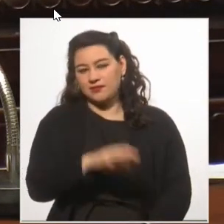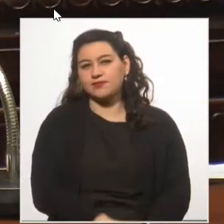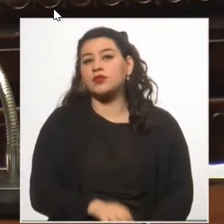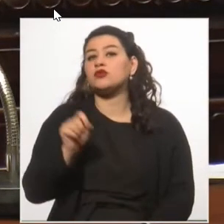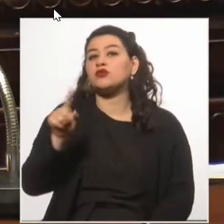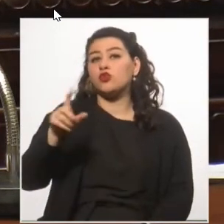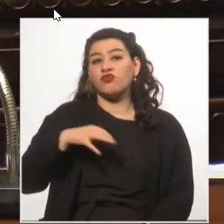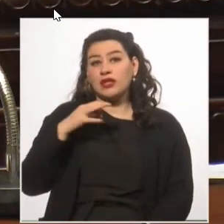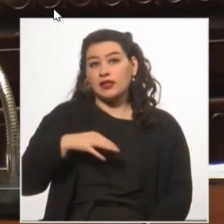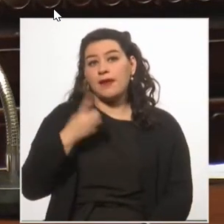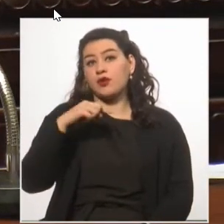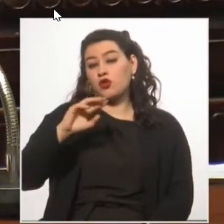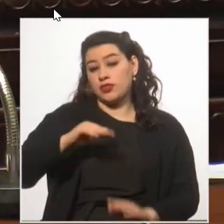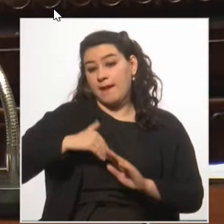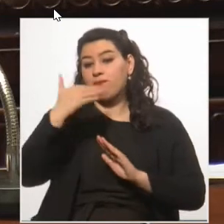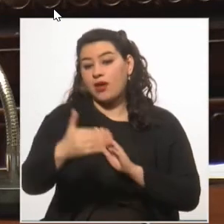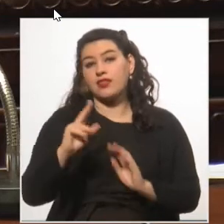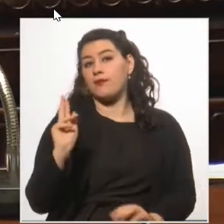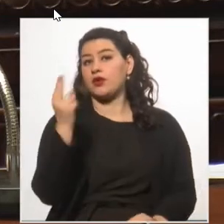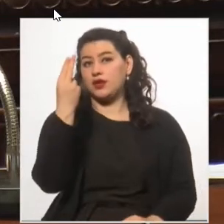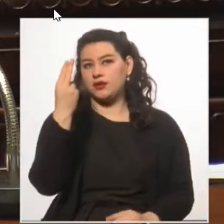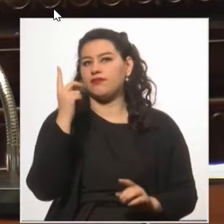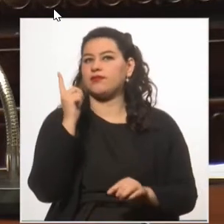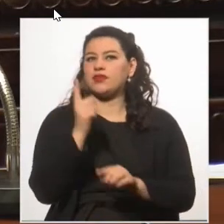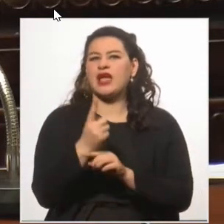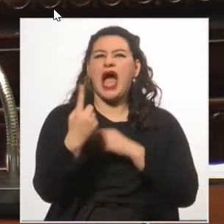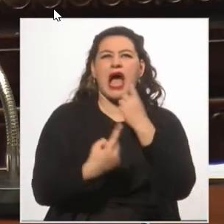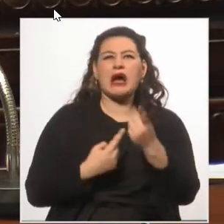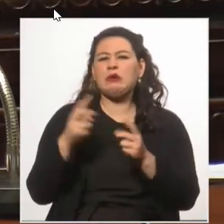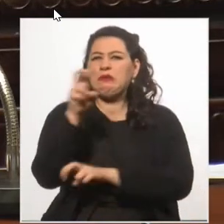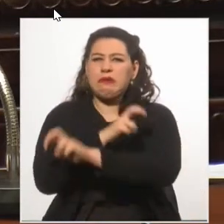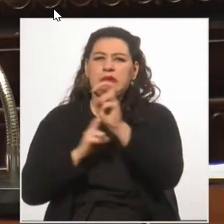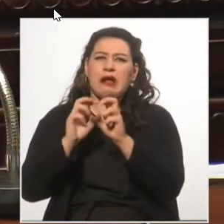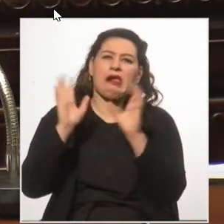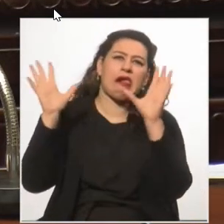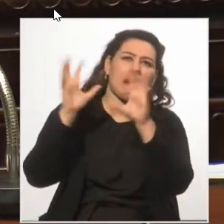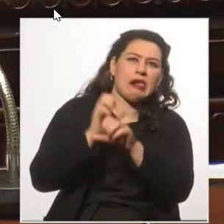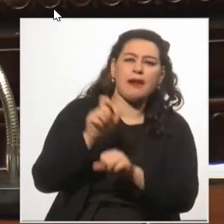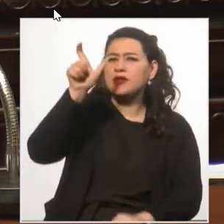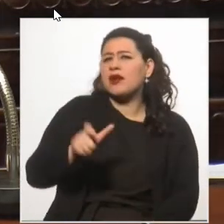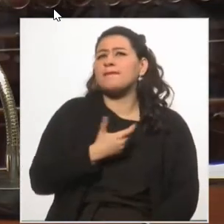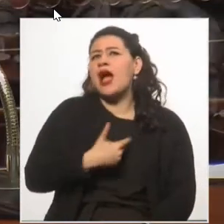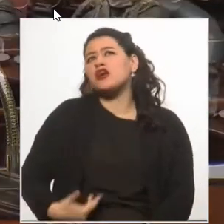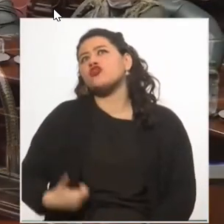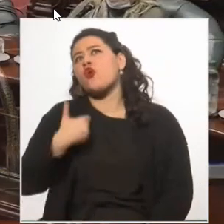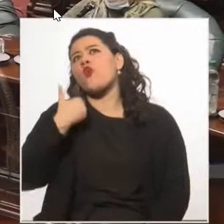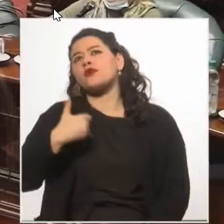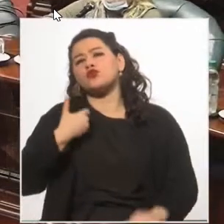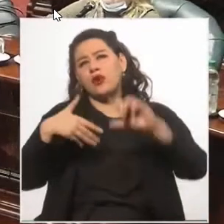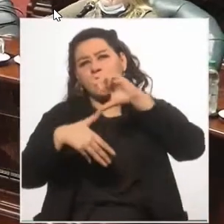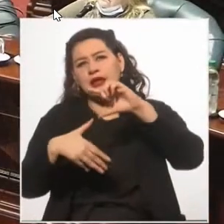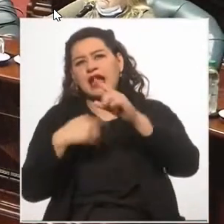pero fundamentalmente después de muerto, había que opacar al maestro de la juventud de América y, si fuera